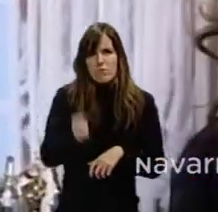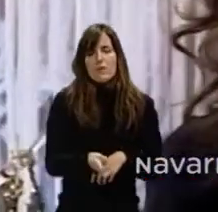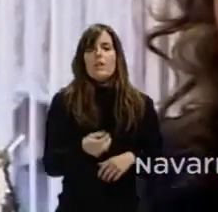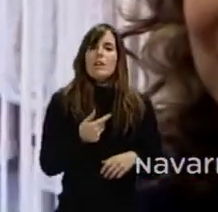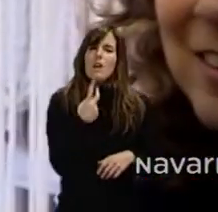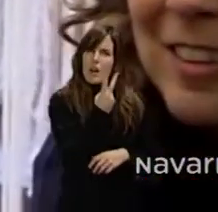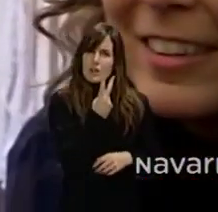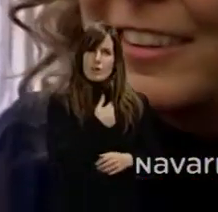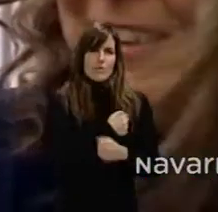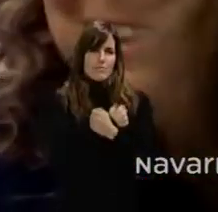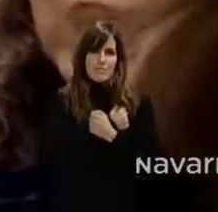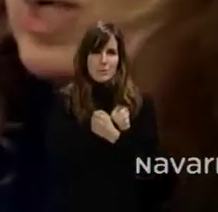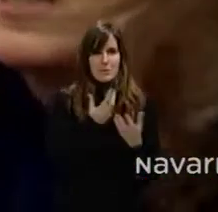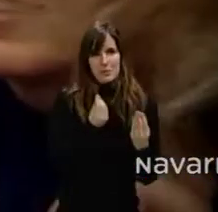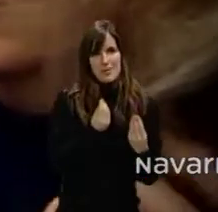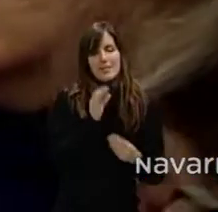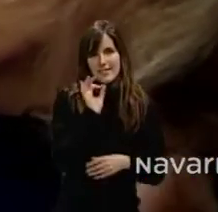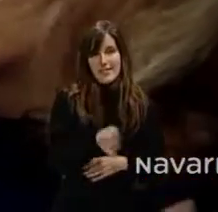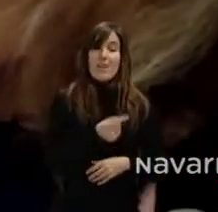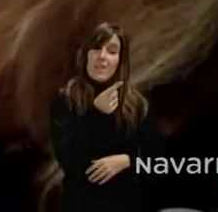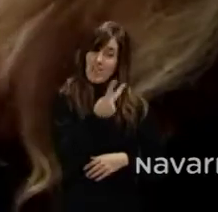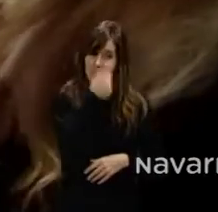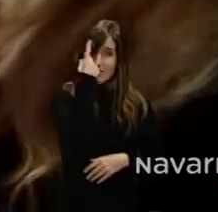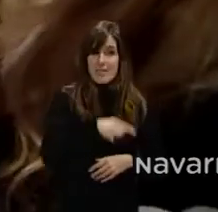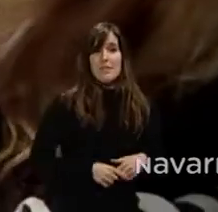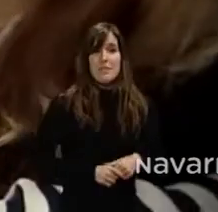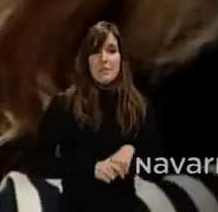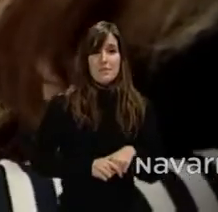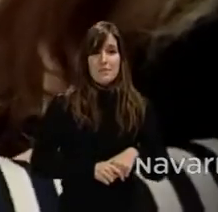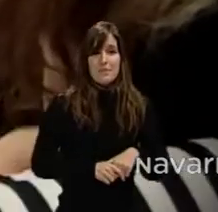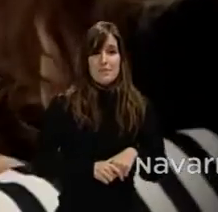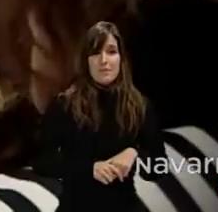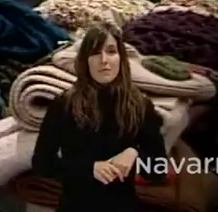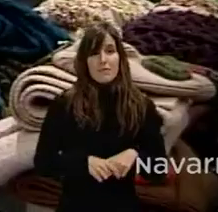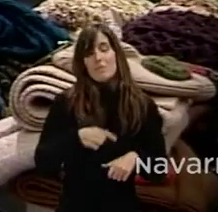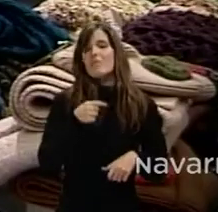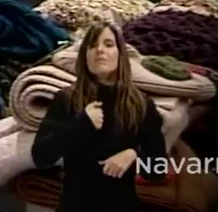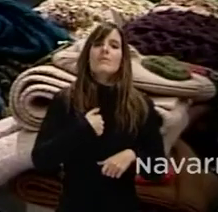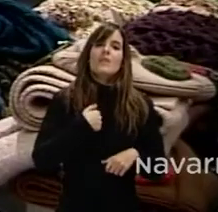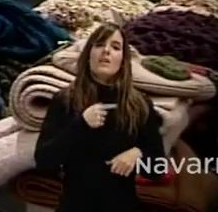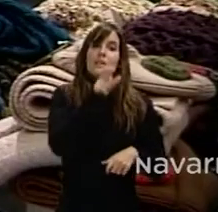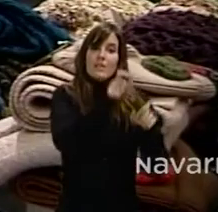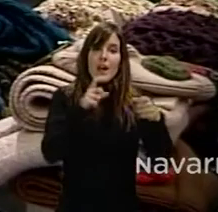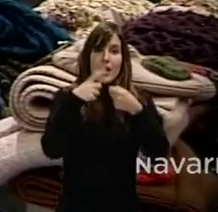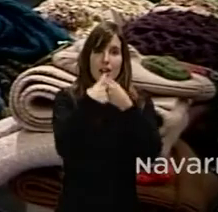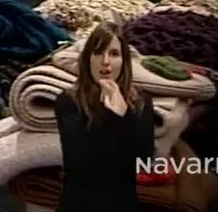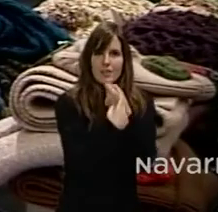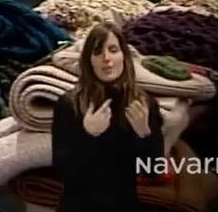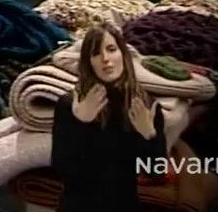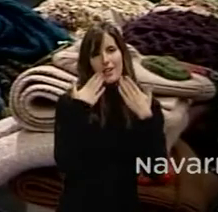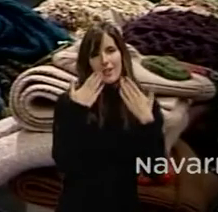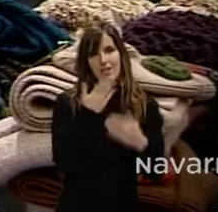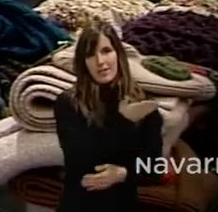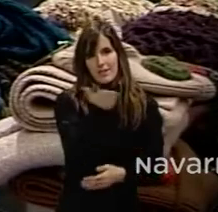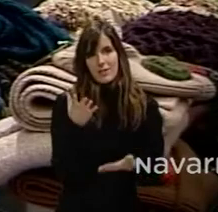Las quiero, las dos, mucho, mucho, ya saben ellas. Quiero recalcar y agradecer a toda la clientela que tenemos, que gracias